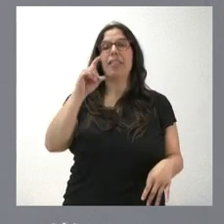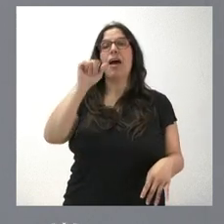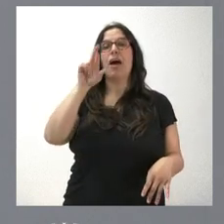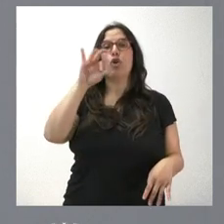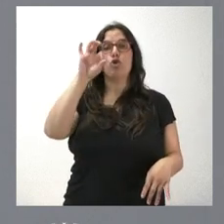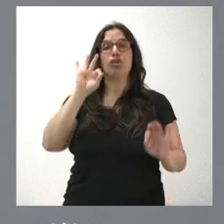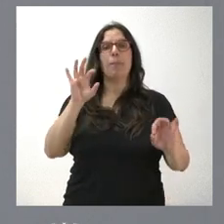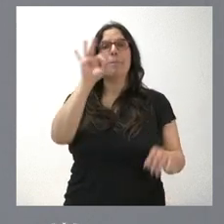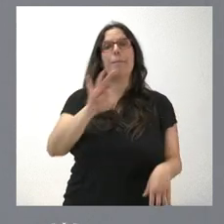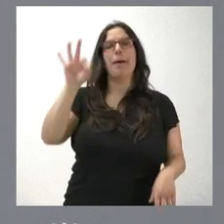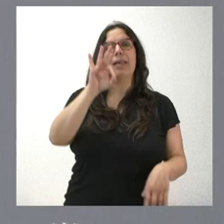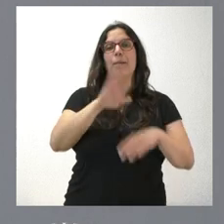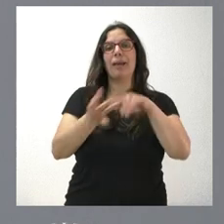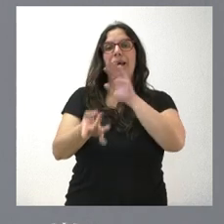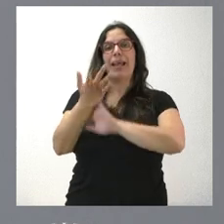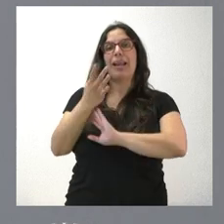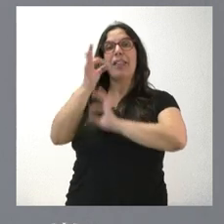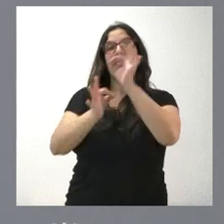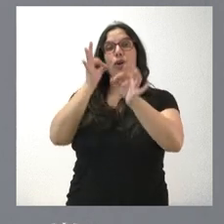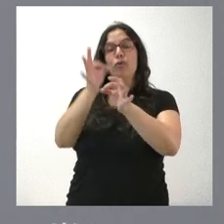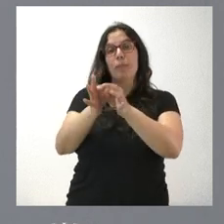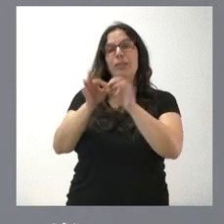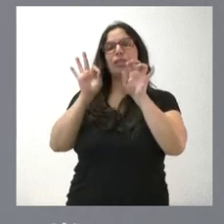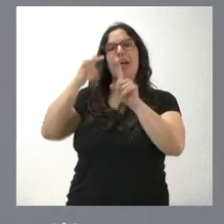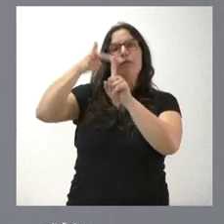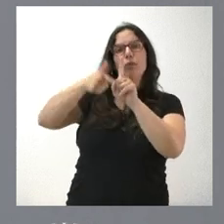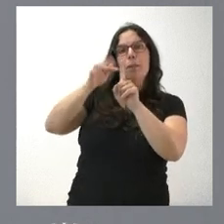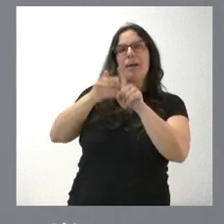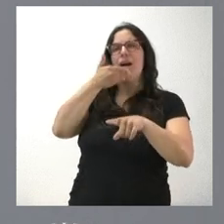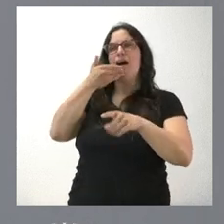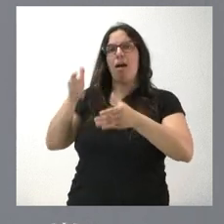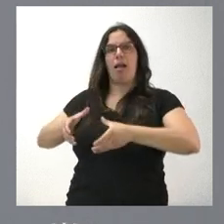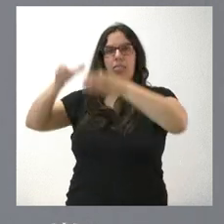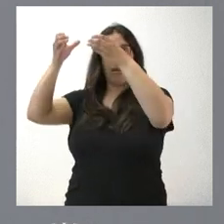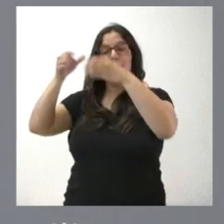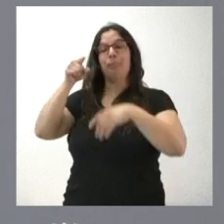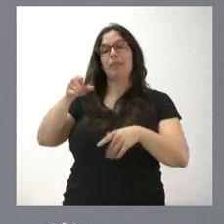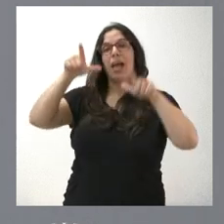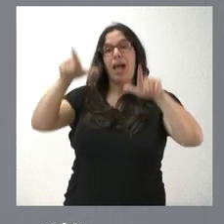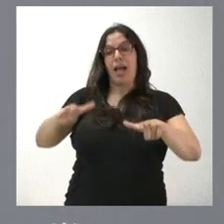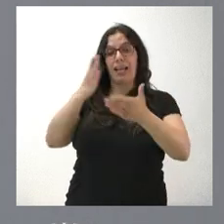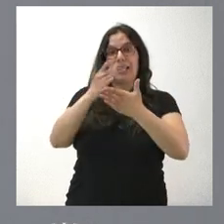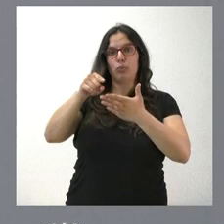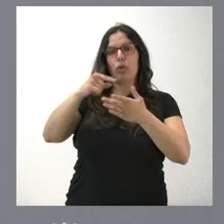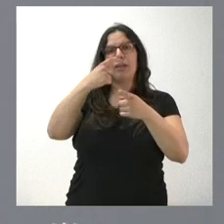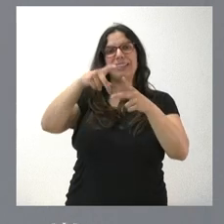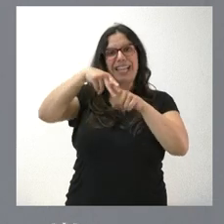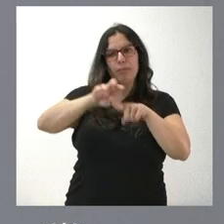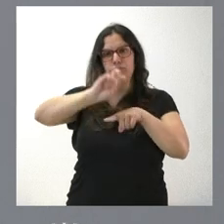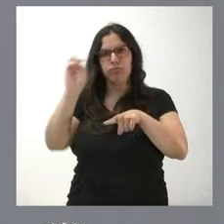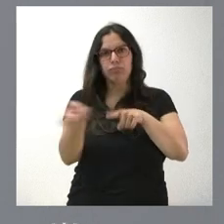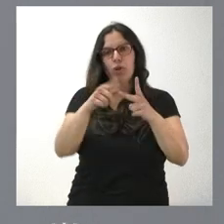para implantar el ciclo de soldadura y calderería. Va a constar de un aula polivalente, de un taller de